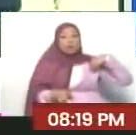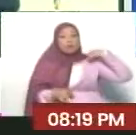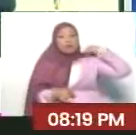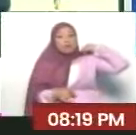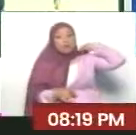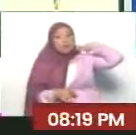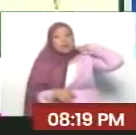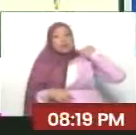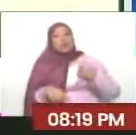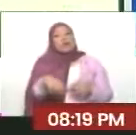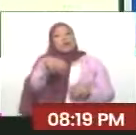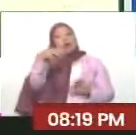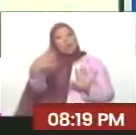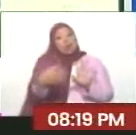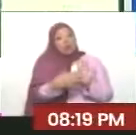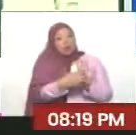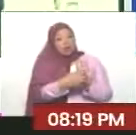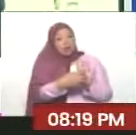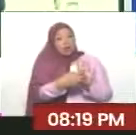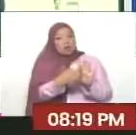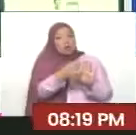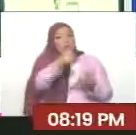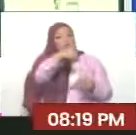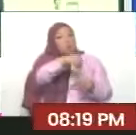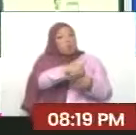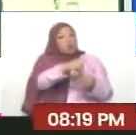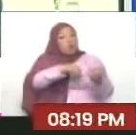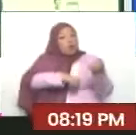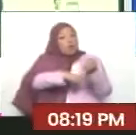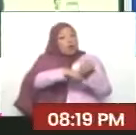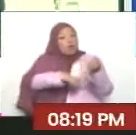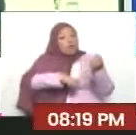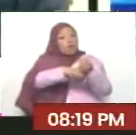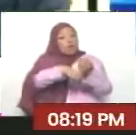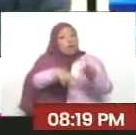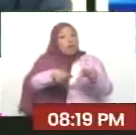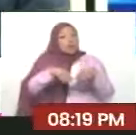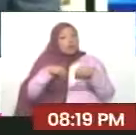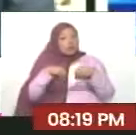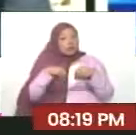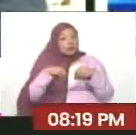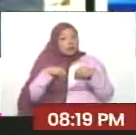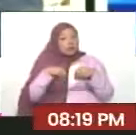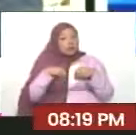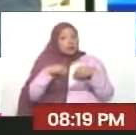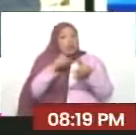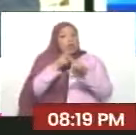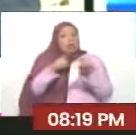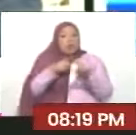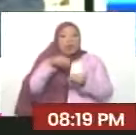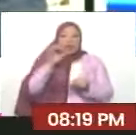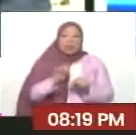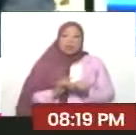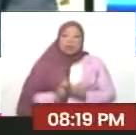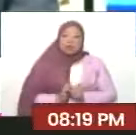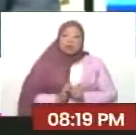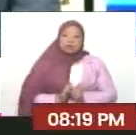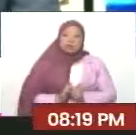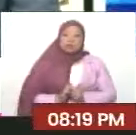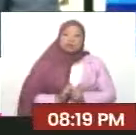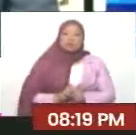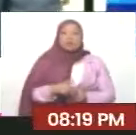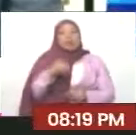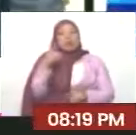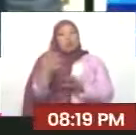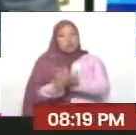un Estado dé su voto favorable, acepte para dirimir un Estado, para